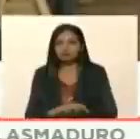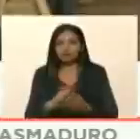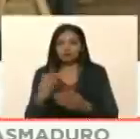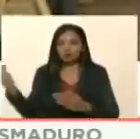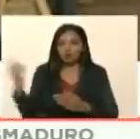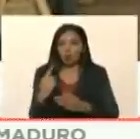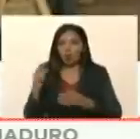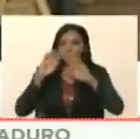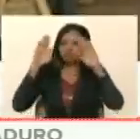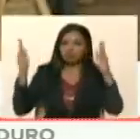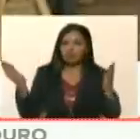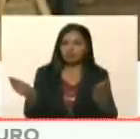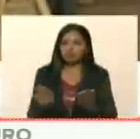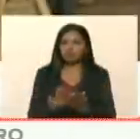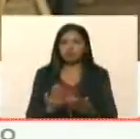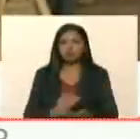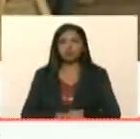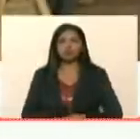mundo.